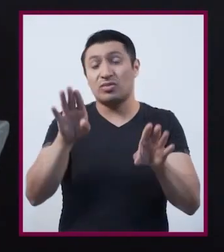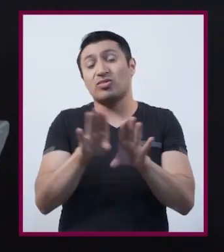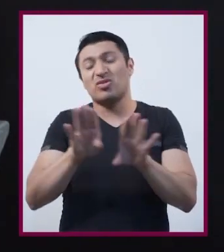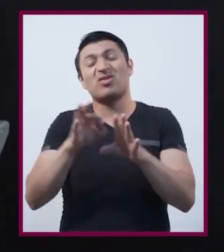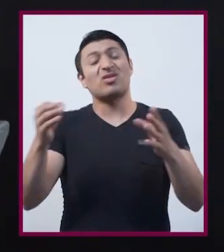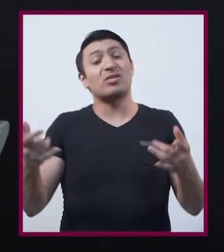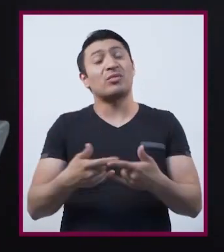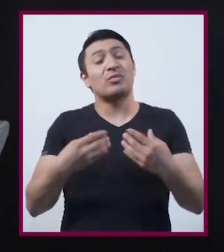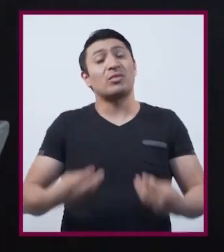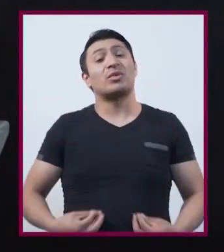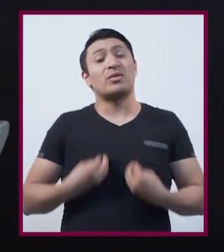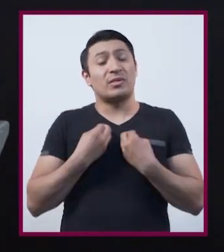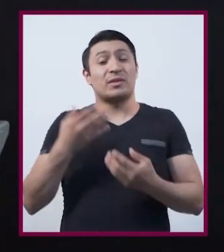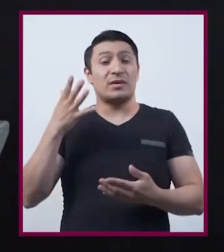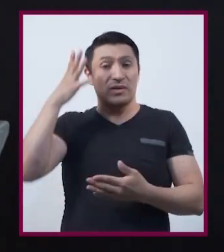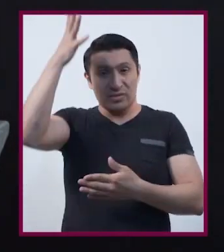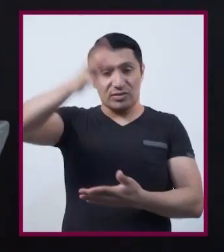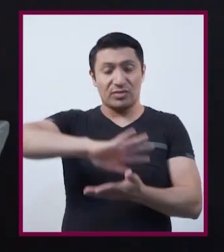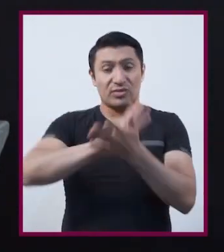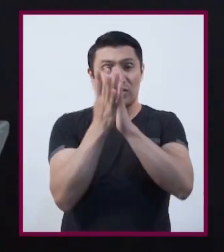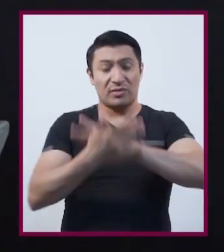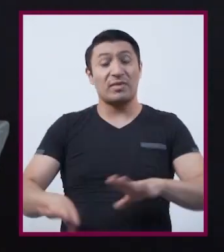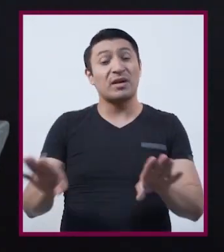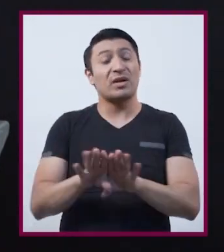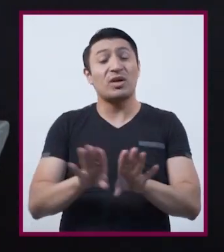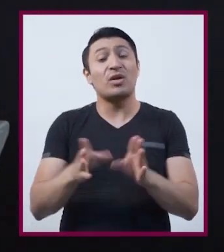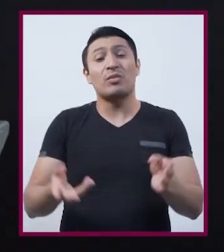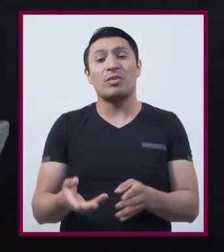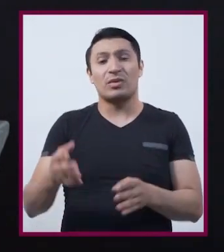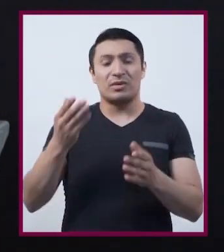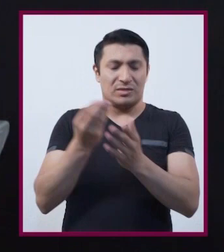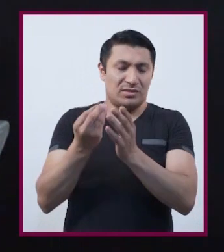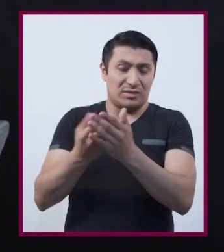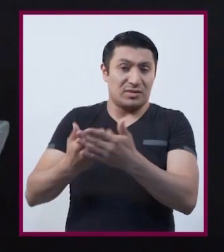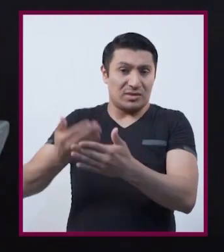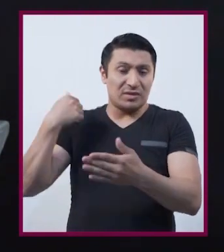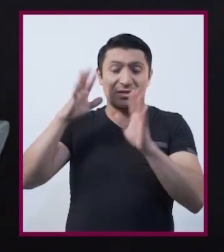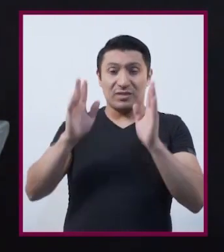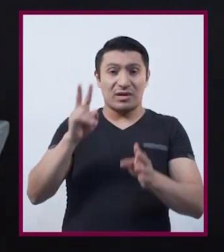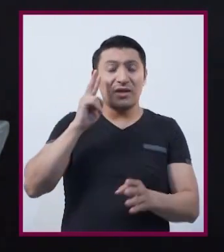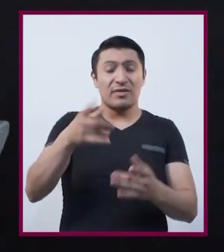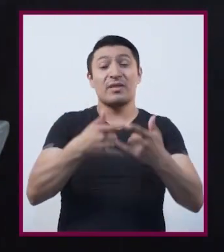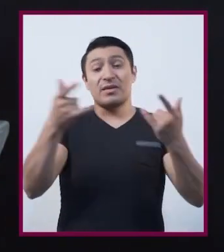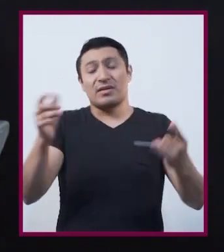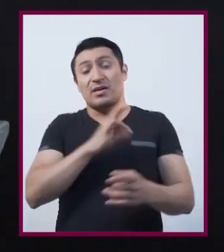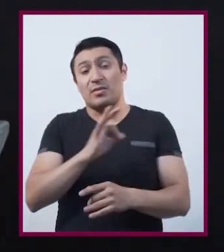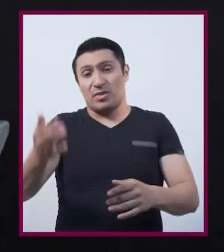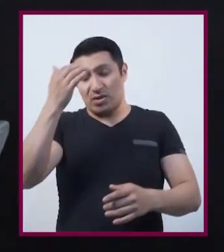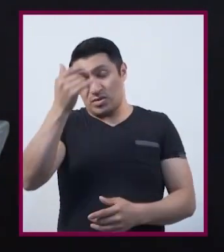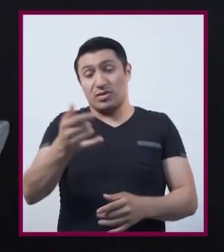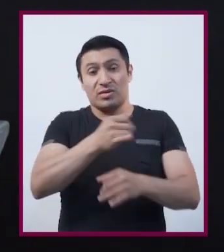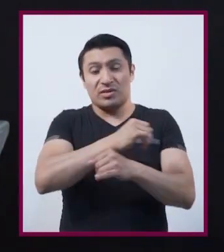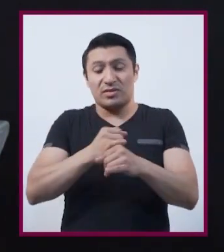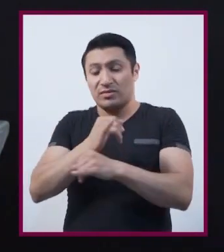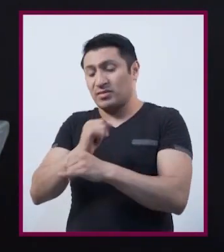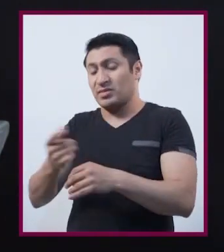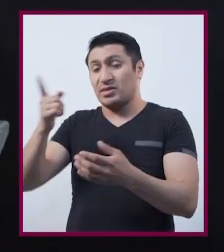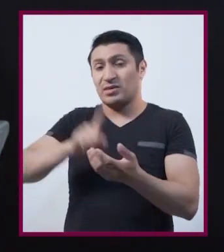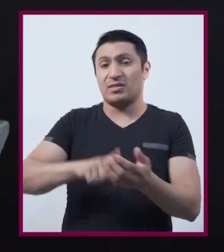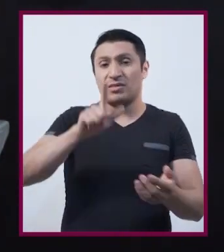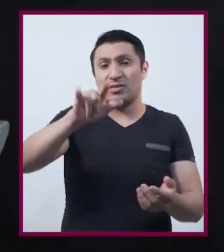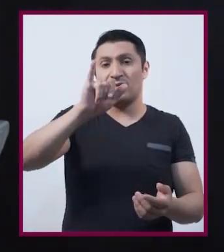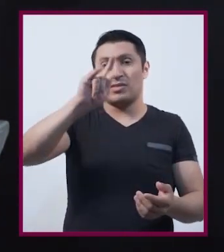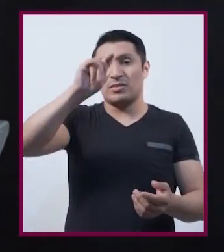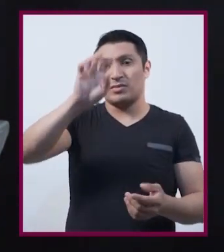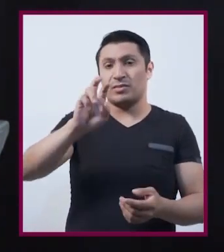programas que la historia también puede conocerse y estudiarse a través de la literatura, y este libro de Galeano lo demuestra.